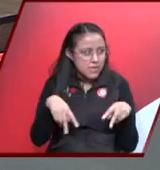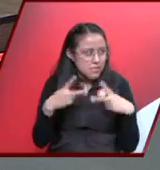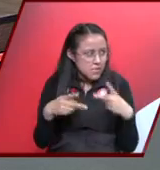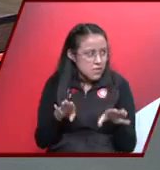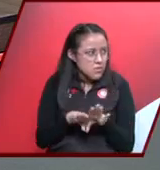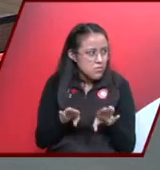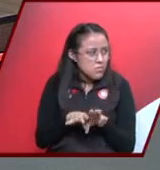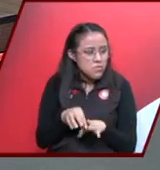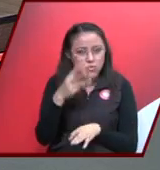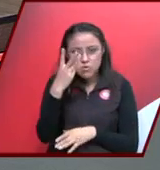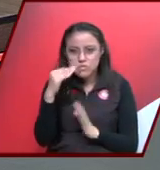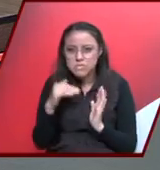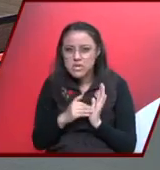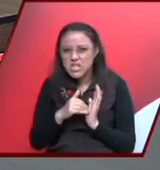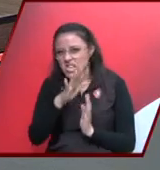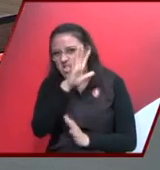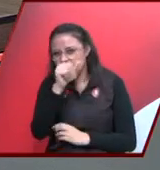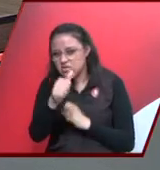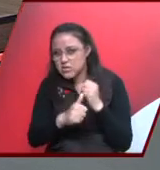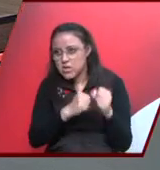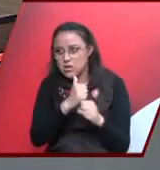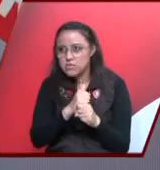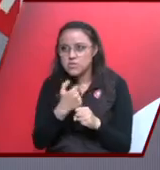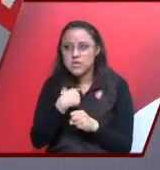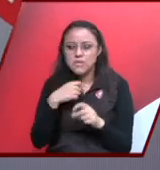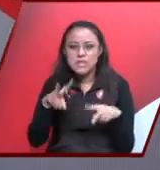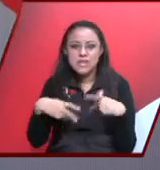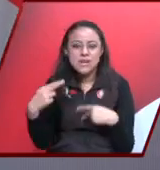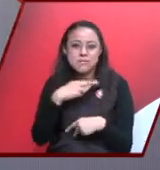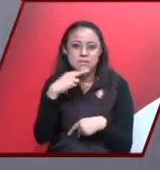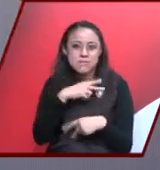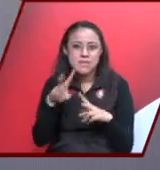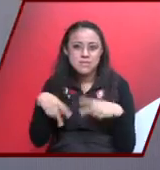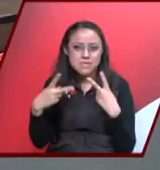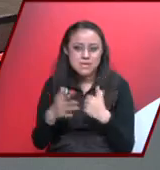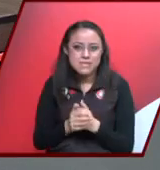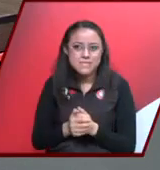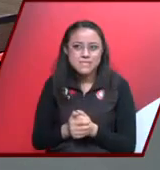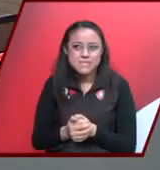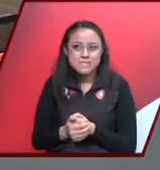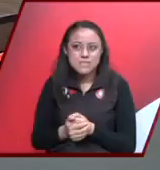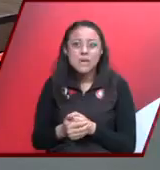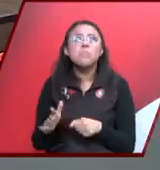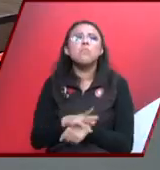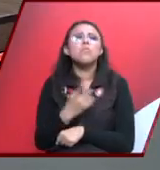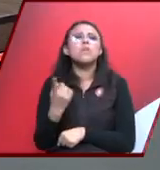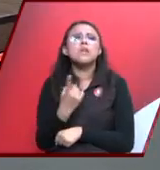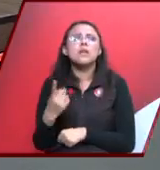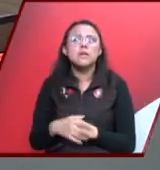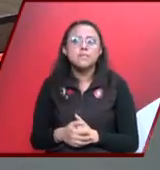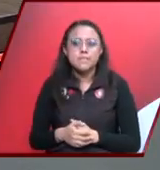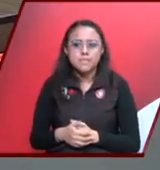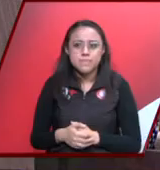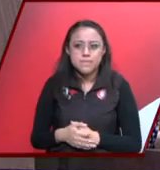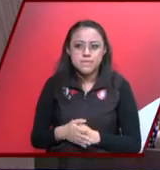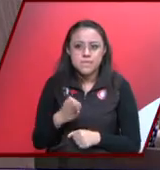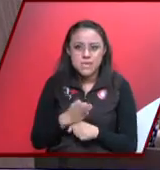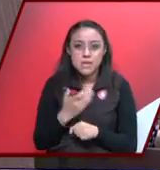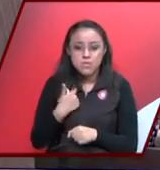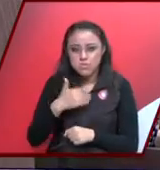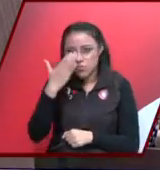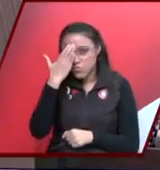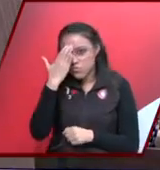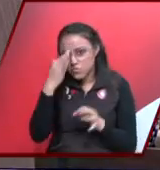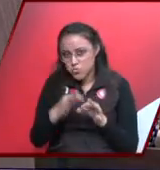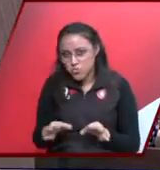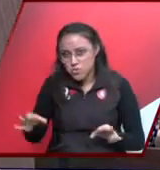vendido? 2.500 años. No, ya, no, no. Pero, ya me lo llevo. Ya exacto, lo vi toda la vida. Pero te voy a decir por qué. Porque tiene un